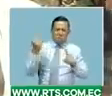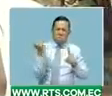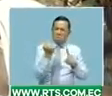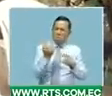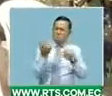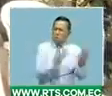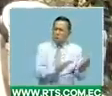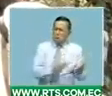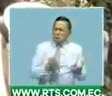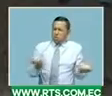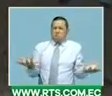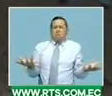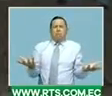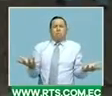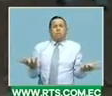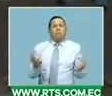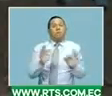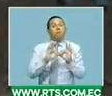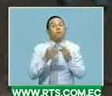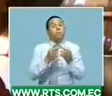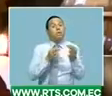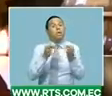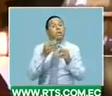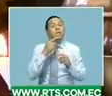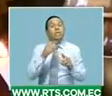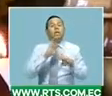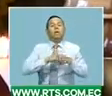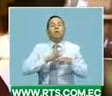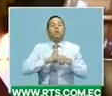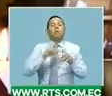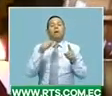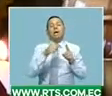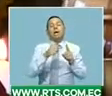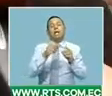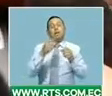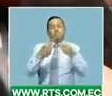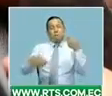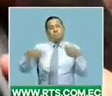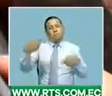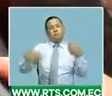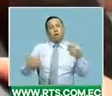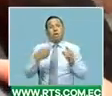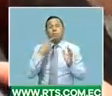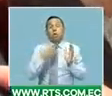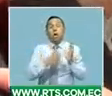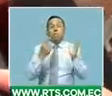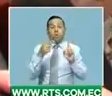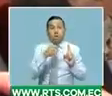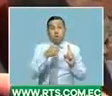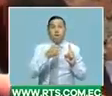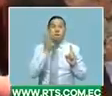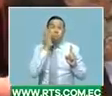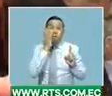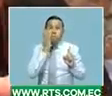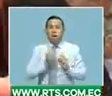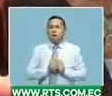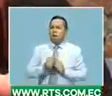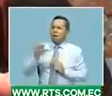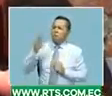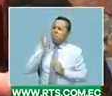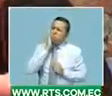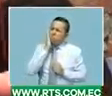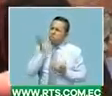Familiares aseguran que por un celular perdido se dio el ataque que terminó con la muerte de la menor. Ella le cogió y le dijo a la mamá que devolviera el teléfono porque ya